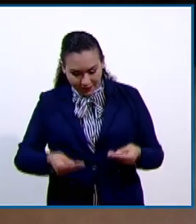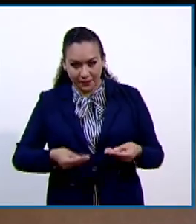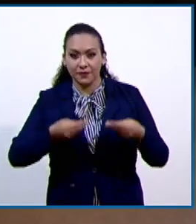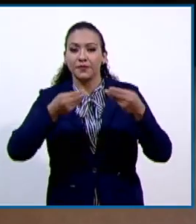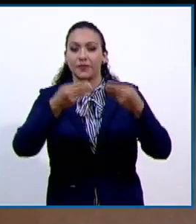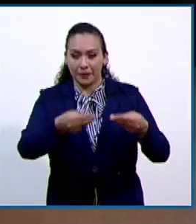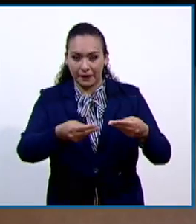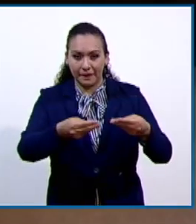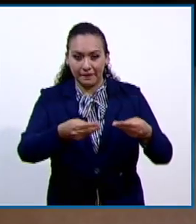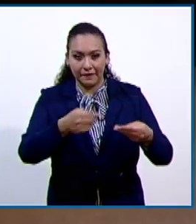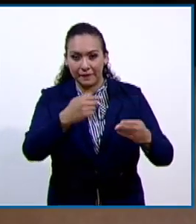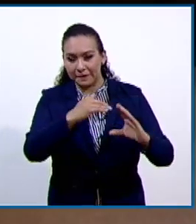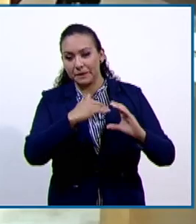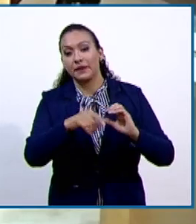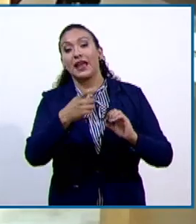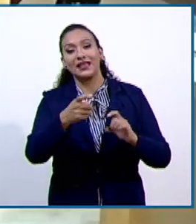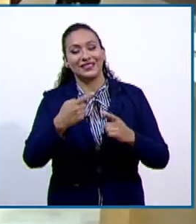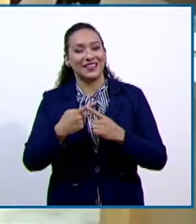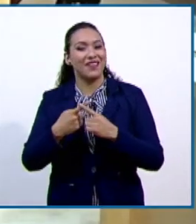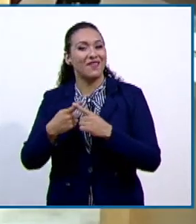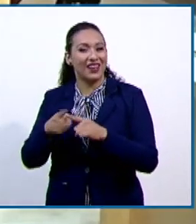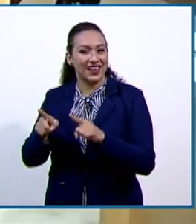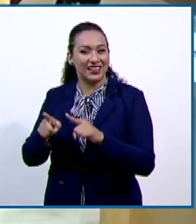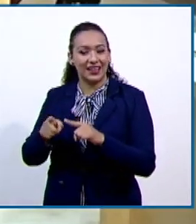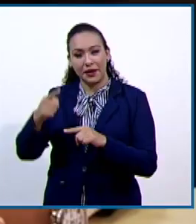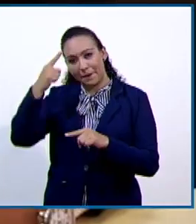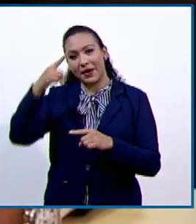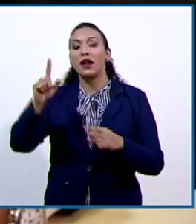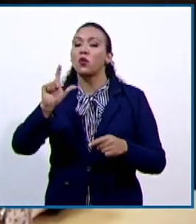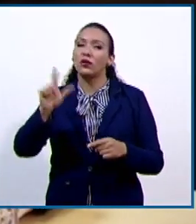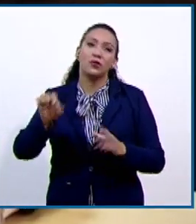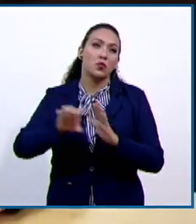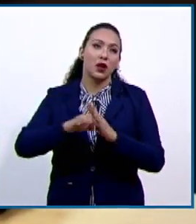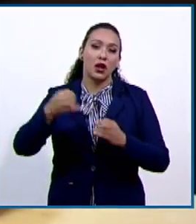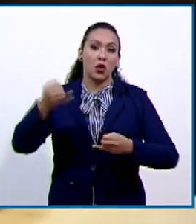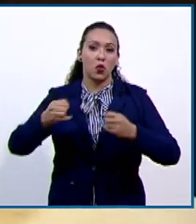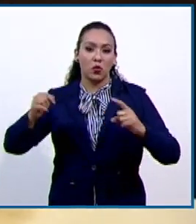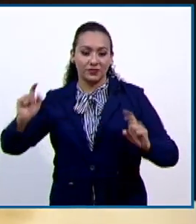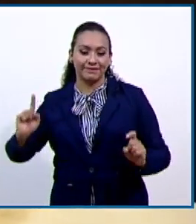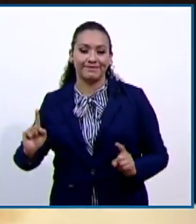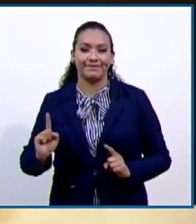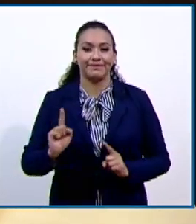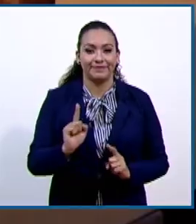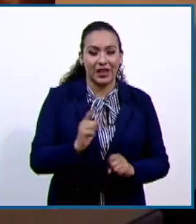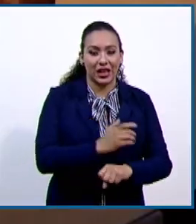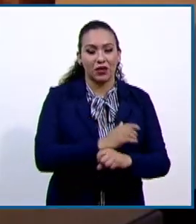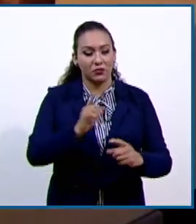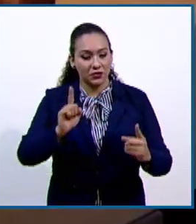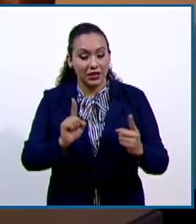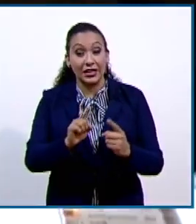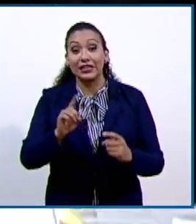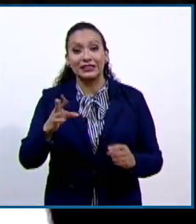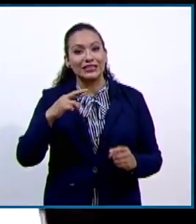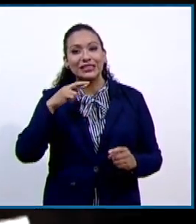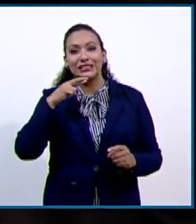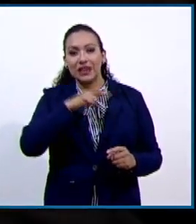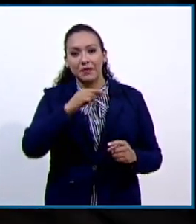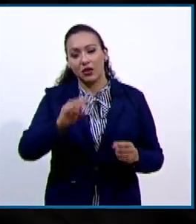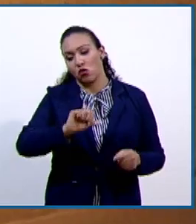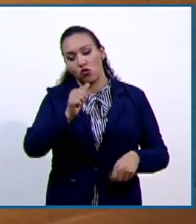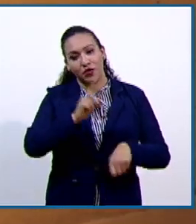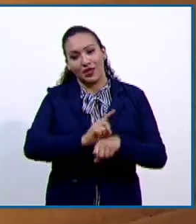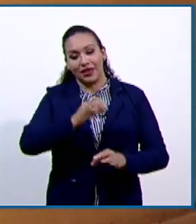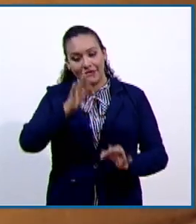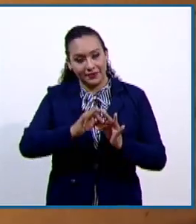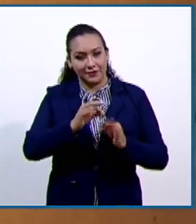consulta, la cual es diferente a la notificación personal, que surte efectos al día siguiente, lo que no presupone que